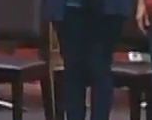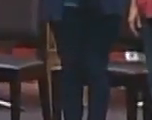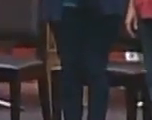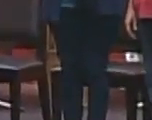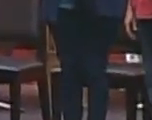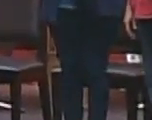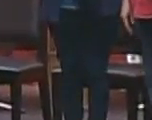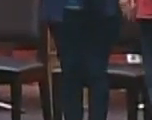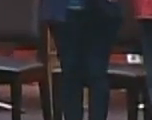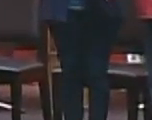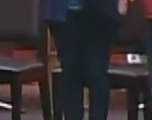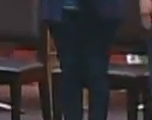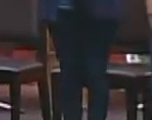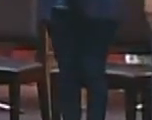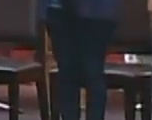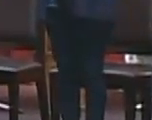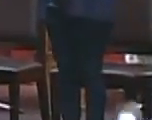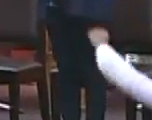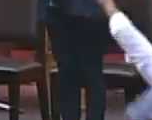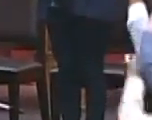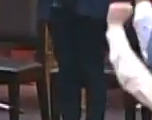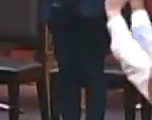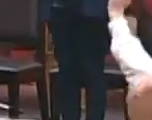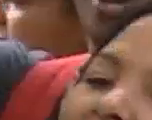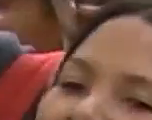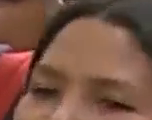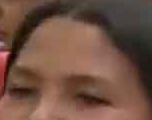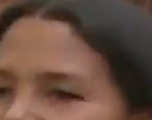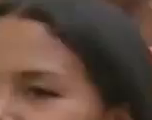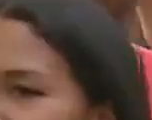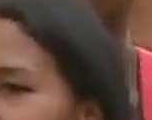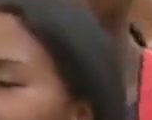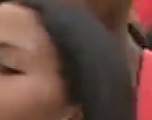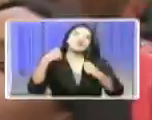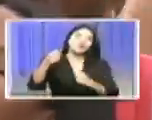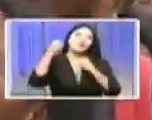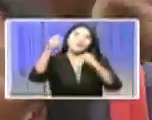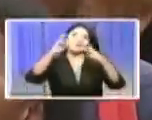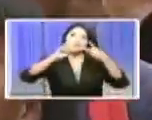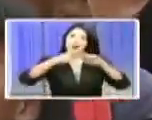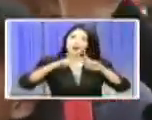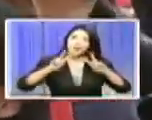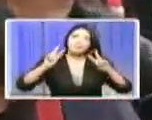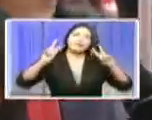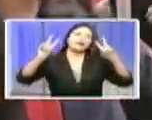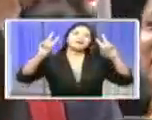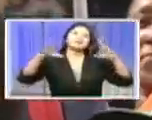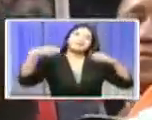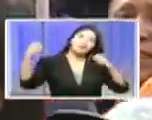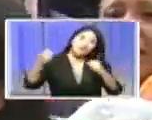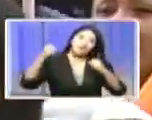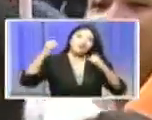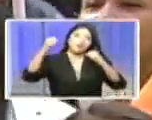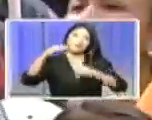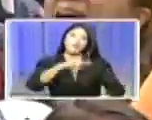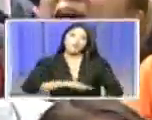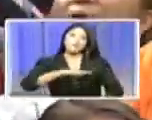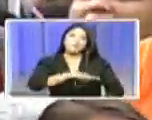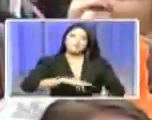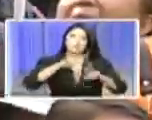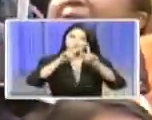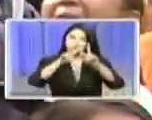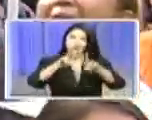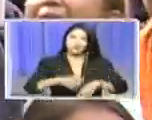popular. ¡Que viva el pueblo de Venezuela! ¡Que viva la paz! ¡Que viva la gran misión Vivienda